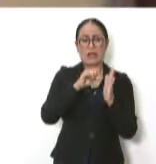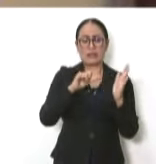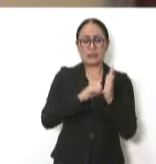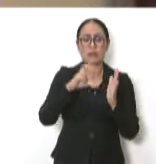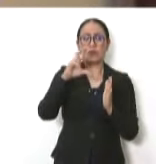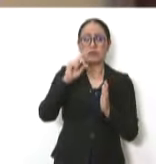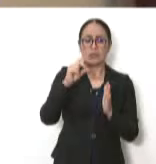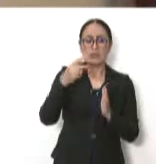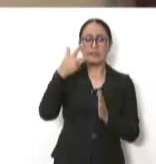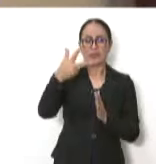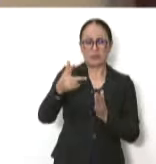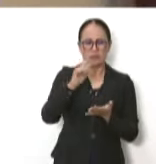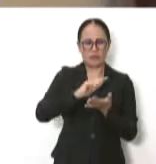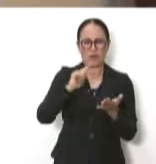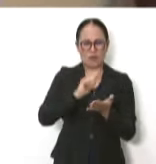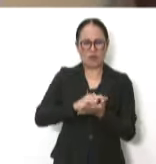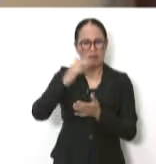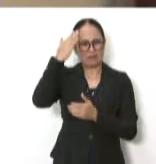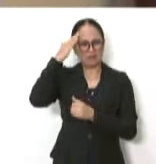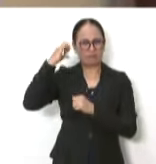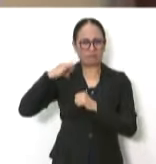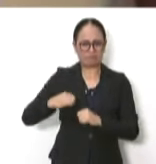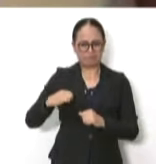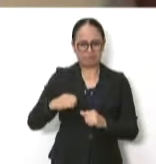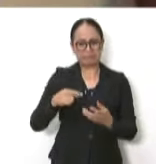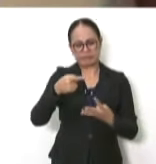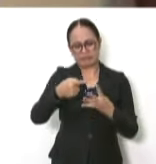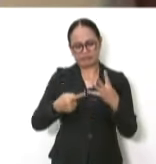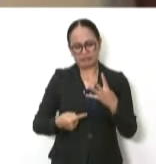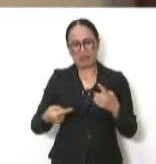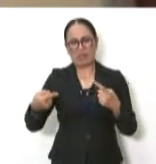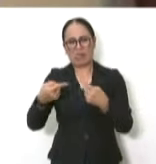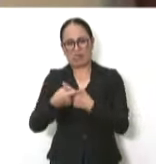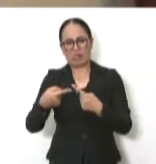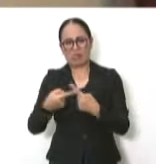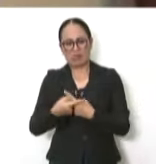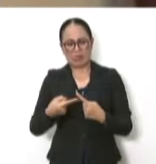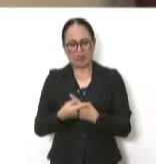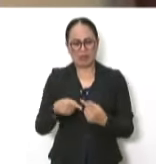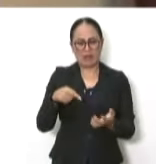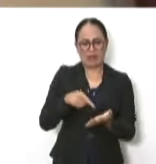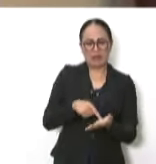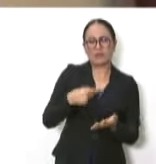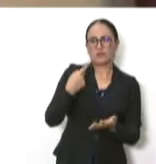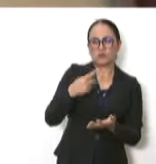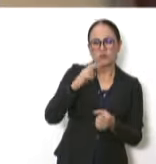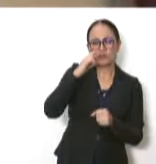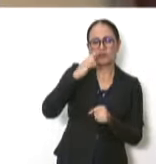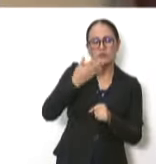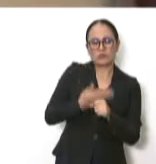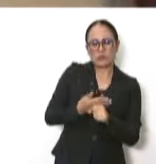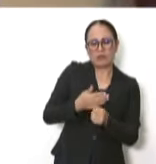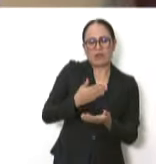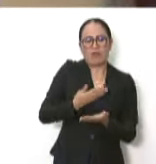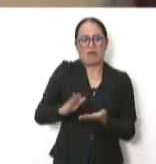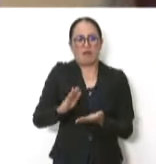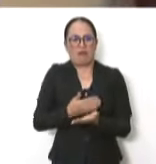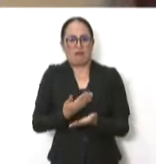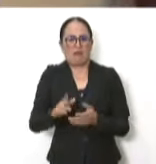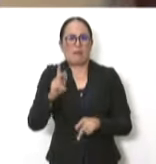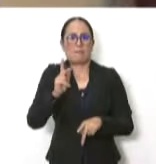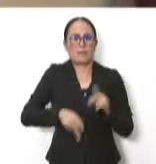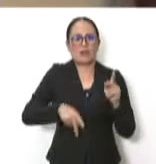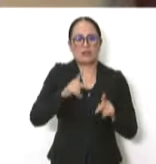Ley General que le es correlativo, se invadirían facultades de este organismo garante para que los institutos de transparencia